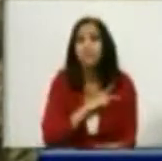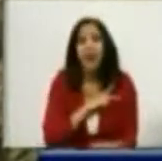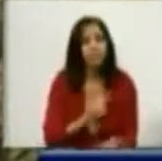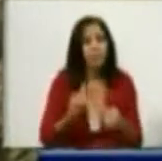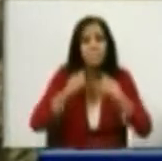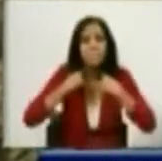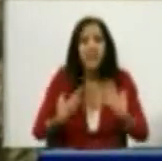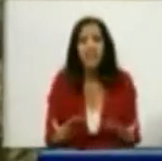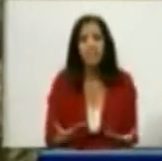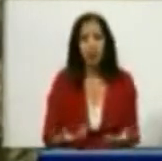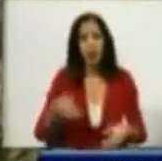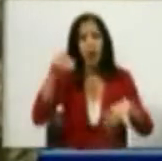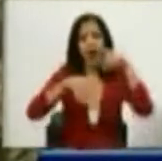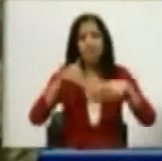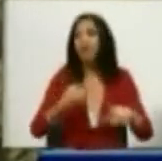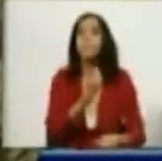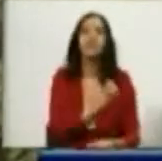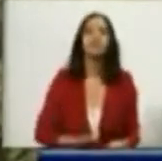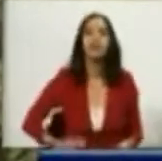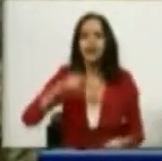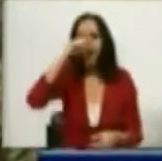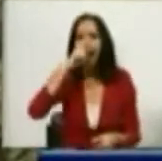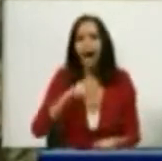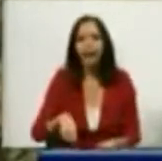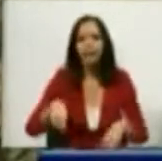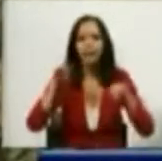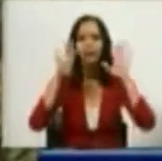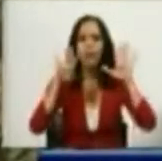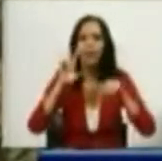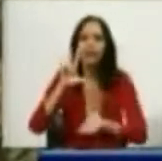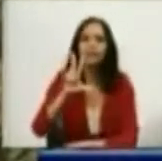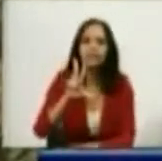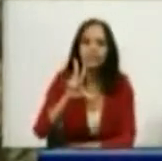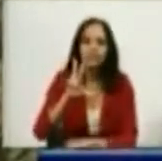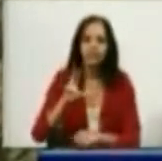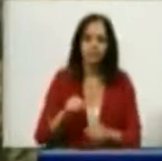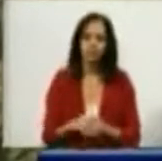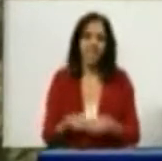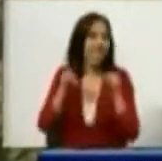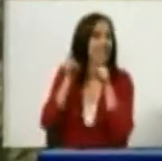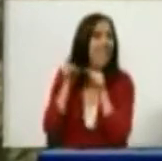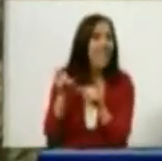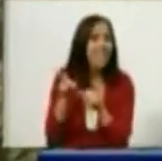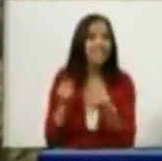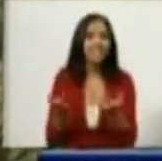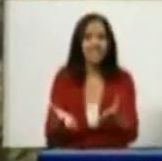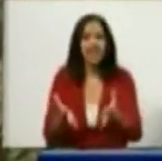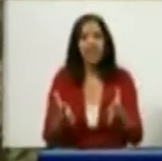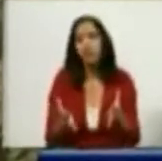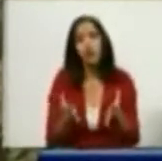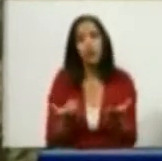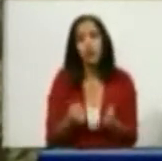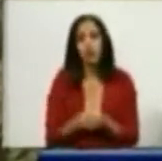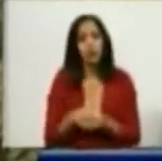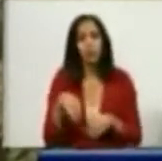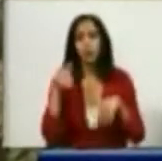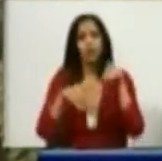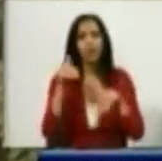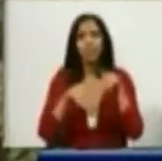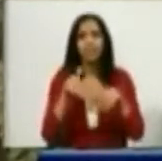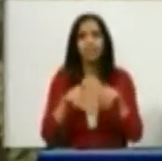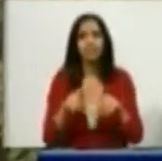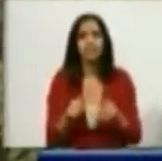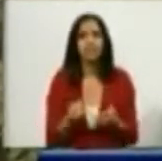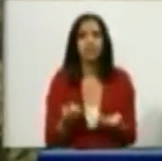unas elecciones presidenciales en el año noventa y tres él ganó unas elecciones y